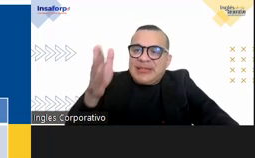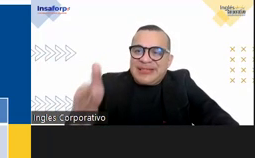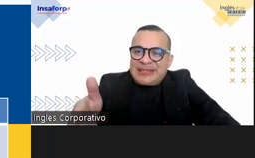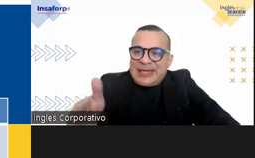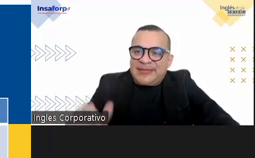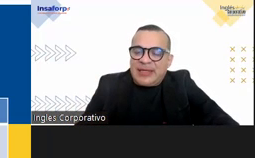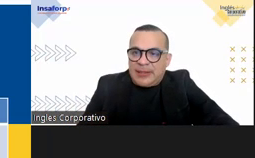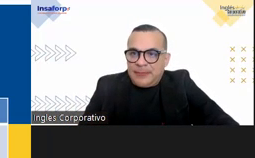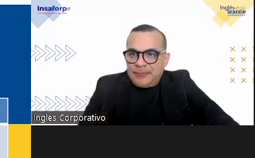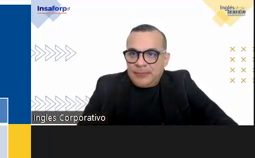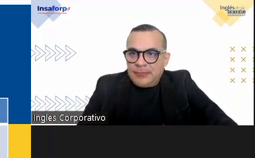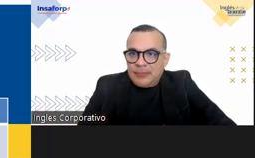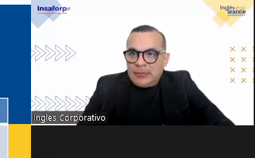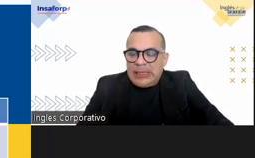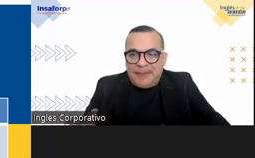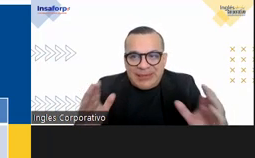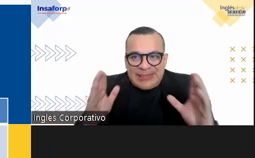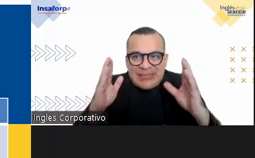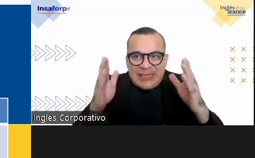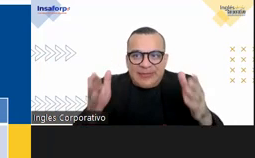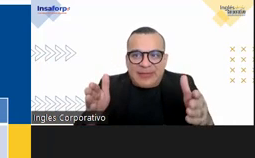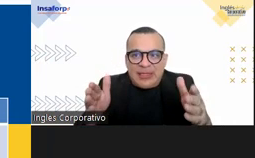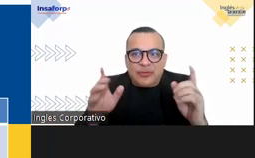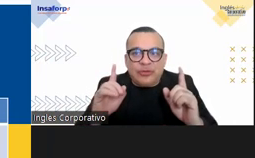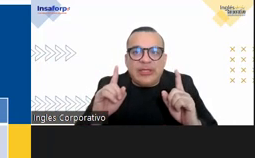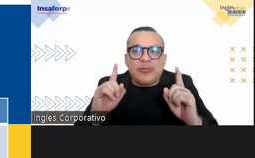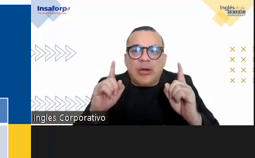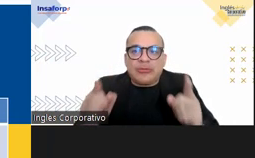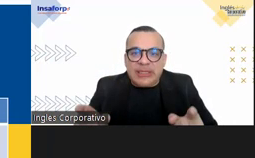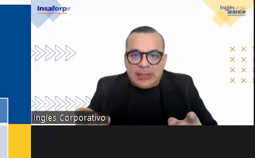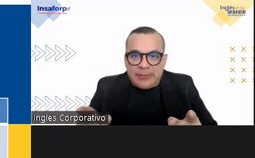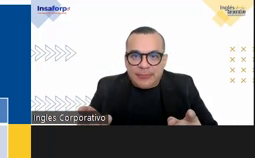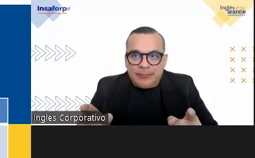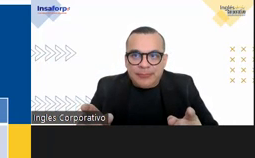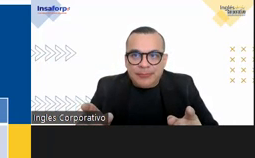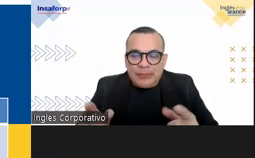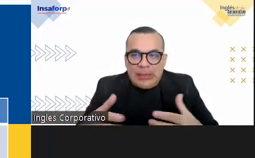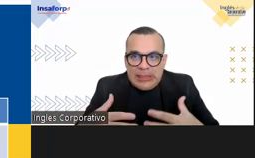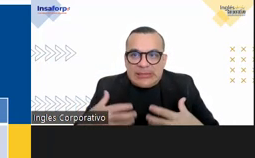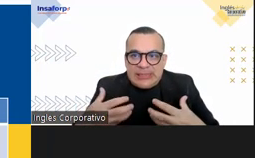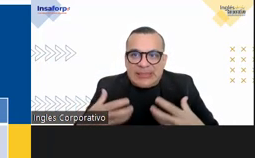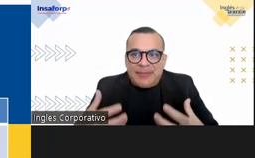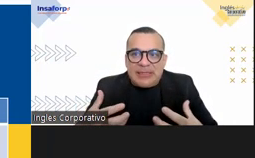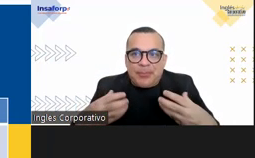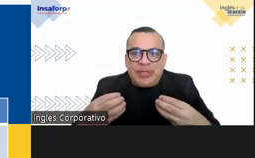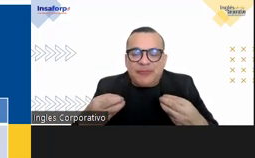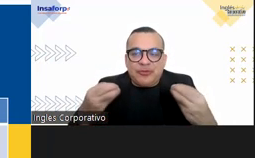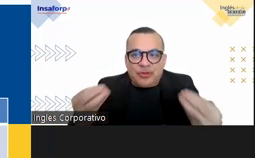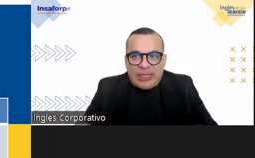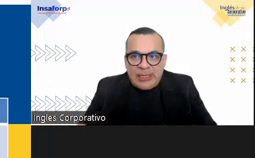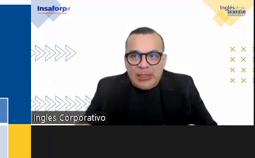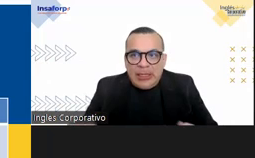una mente centralizada. La mente centralizada solo tiene una óptica y ciertamente